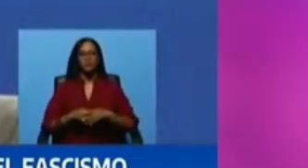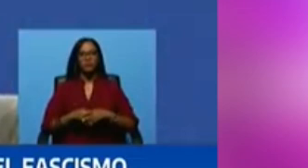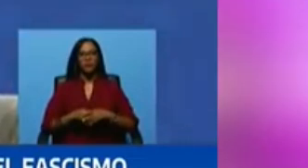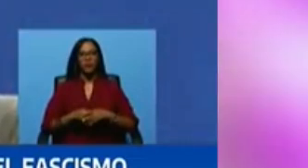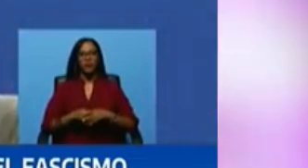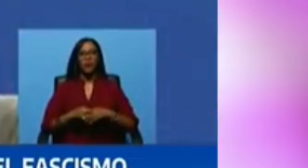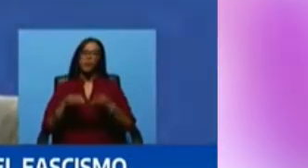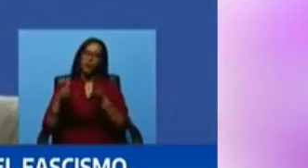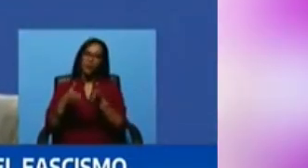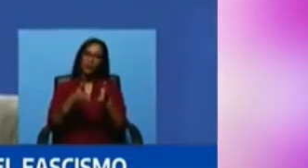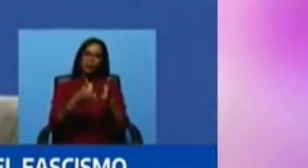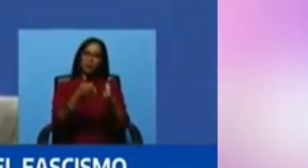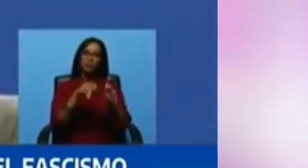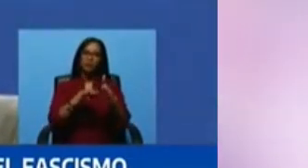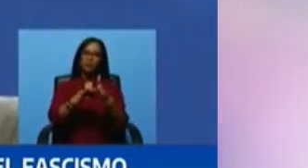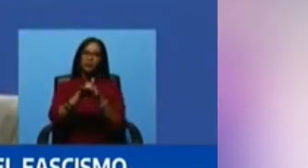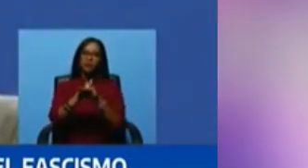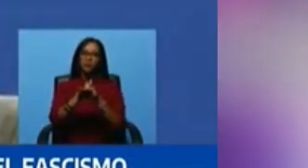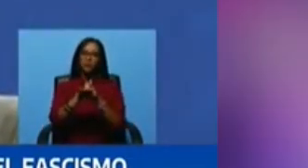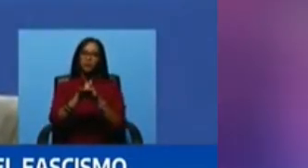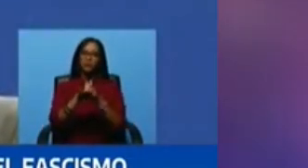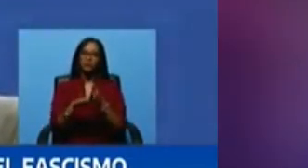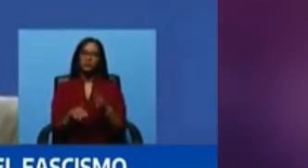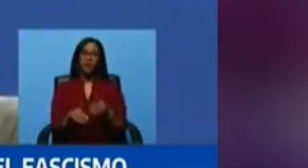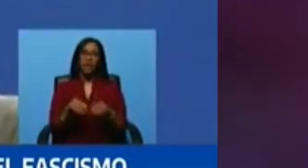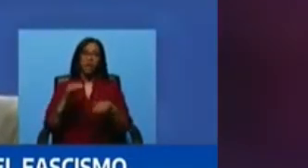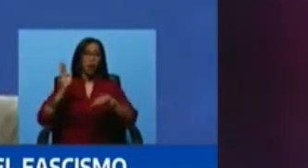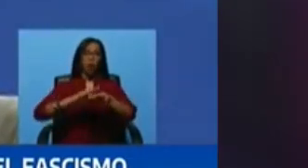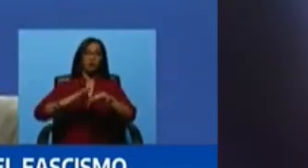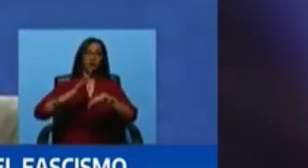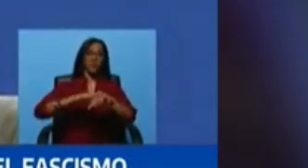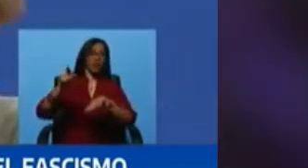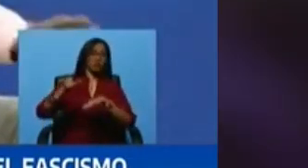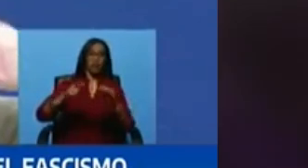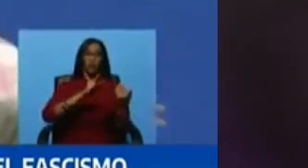por el camino del desarrollo. Lo acusaron de comunista,